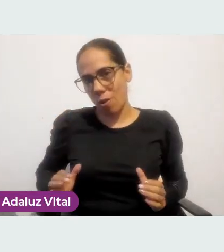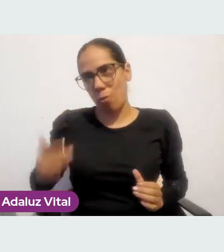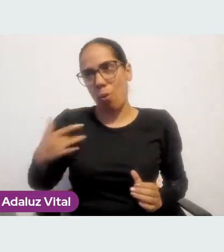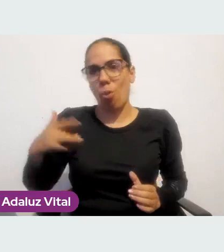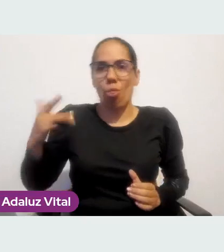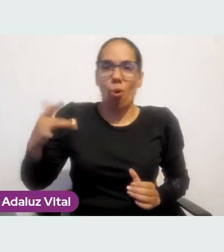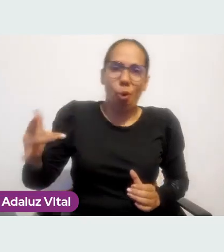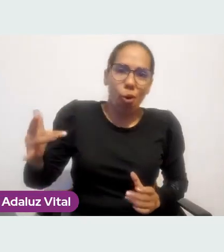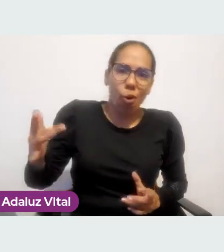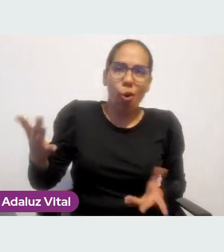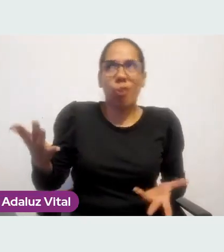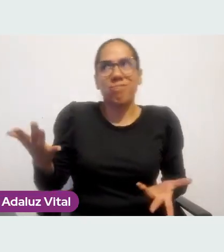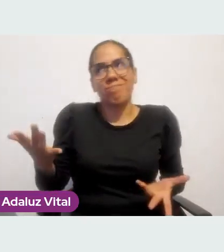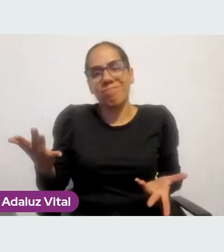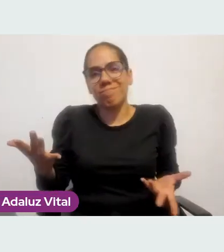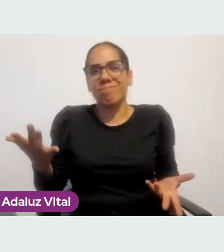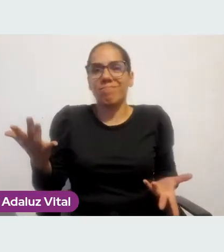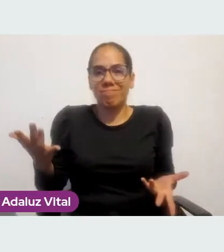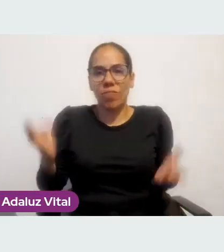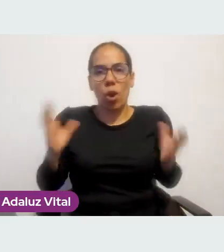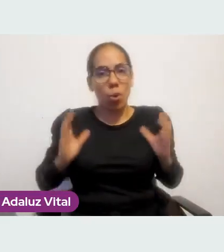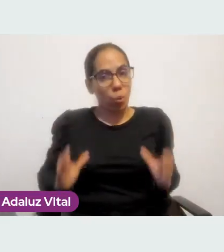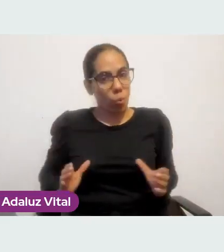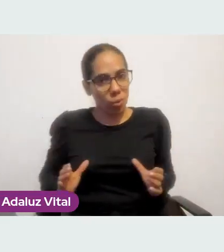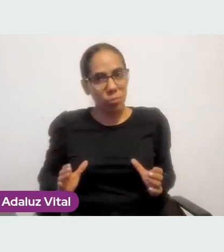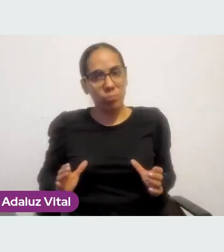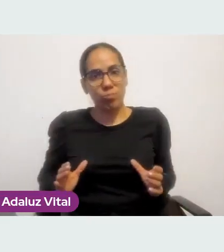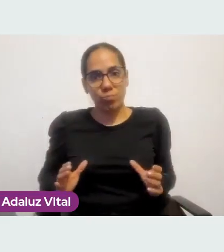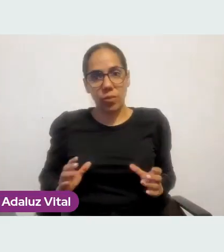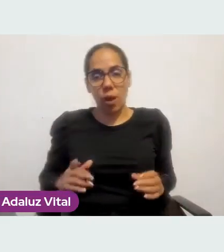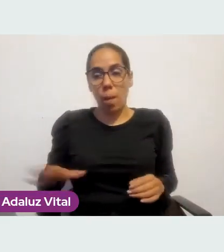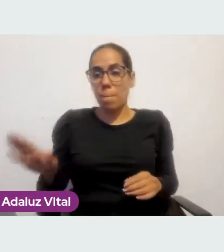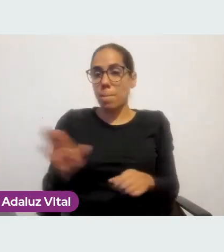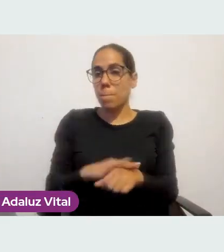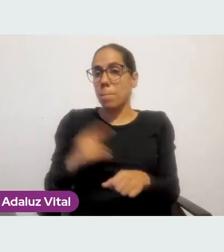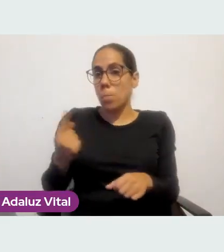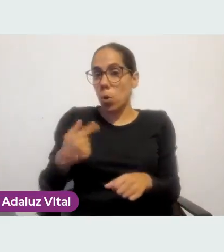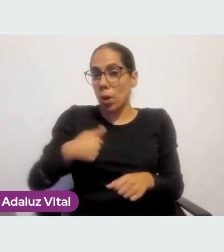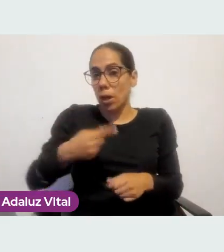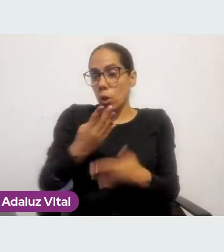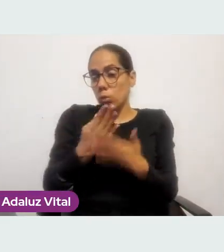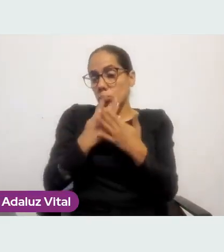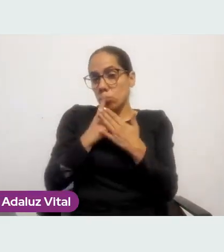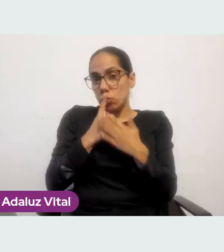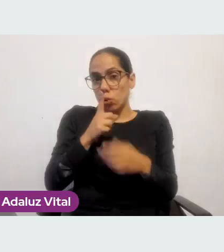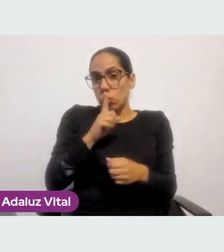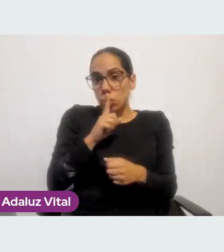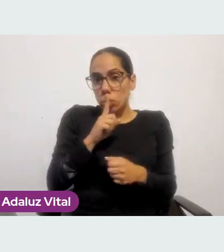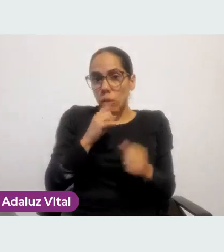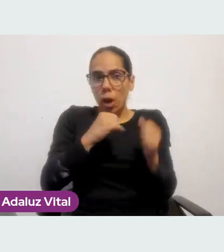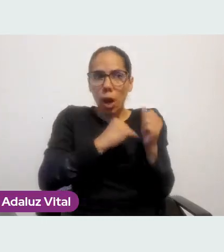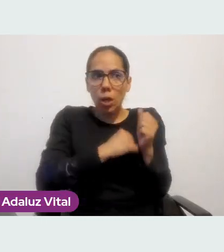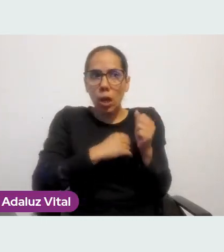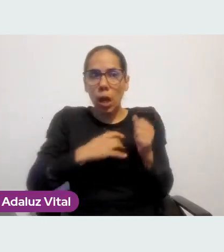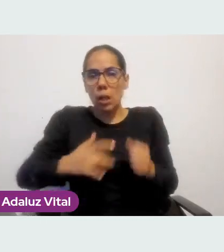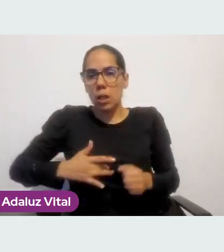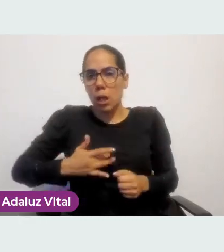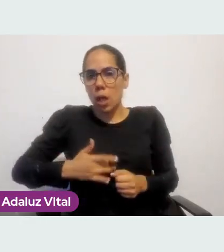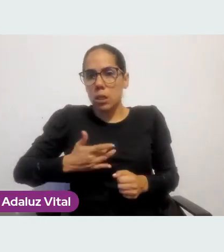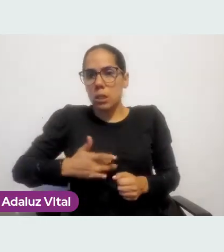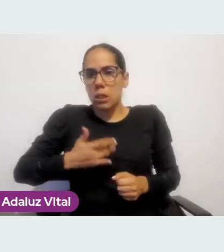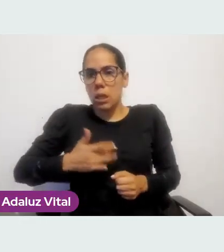Alguien por ahí, dentro de los estudios que hacían en psicoanálisis, por citar un